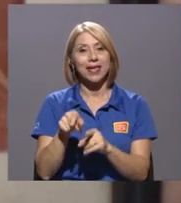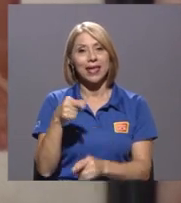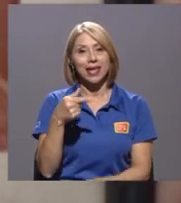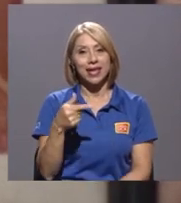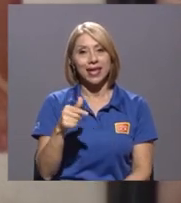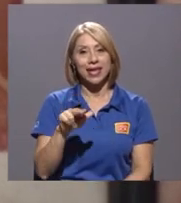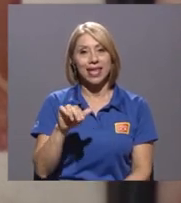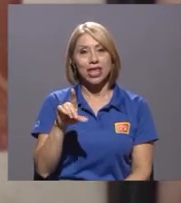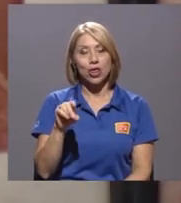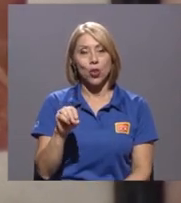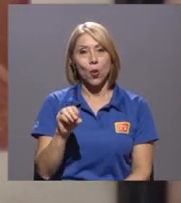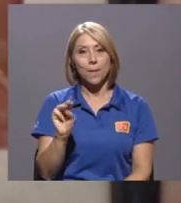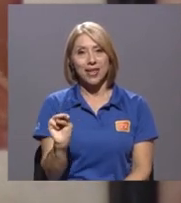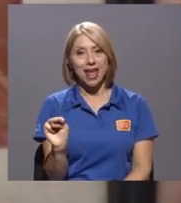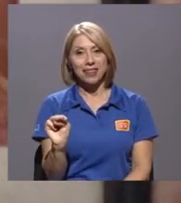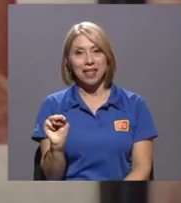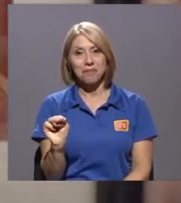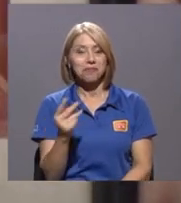ambos